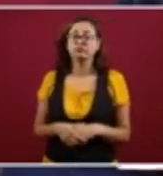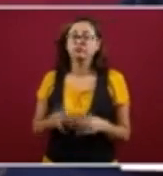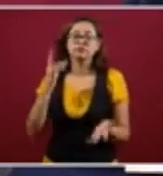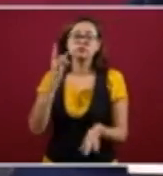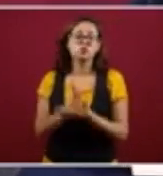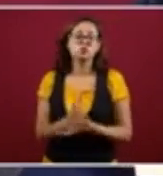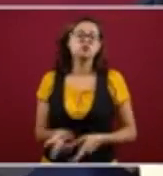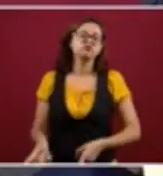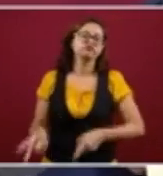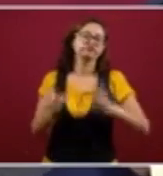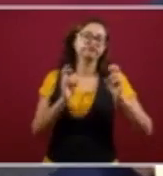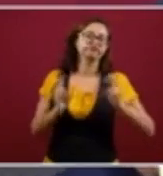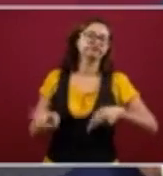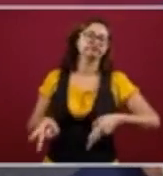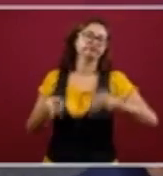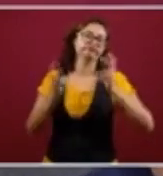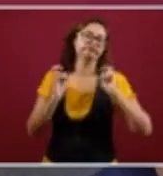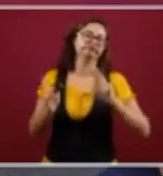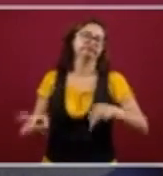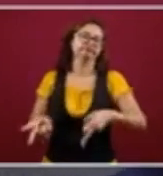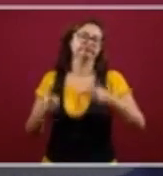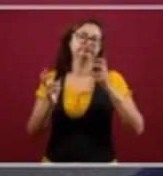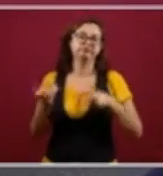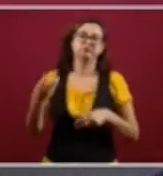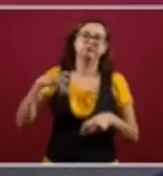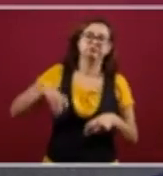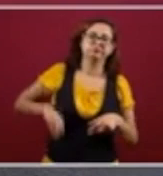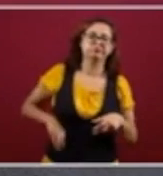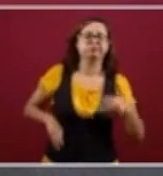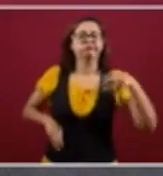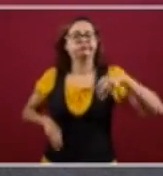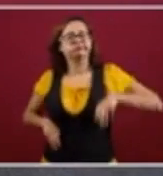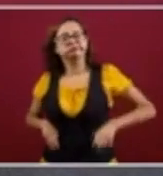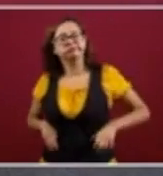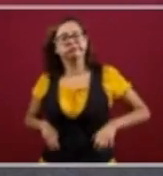robar en el sector salud, como lo hicieron